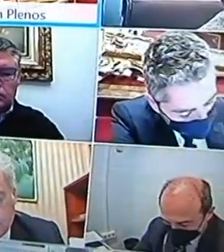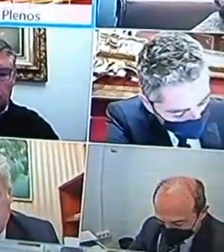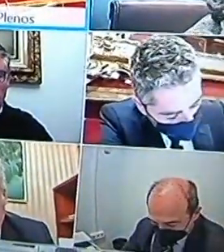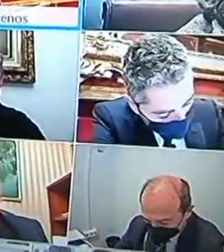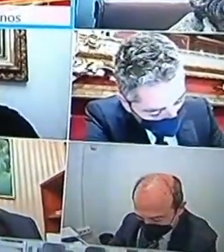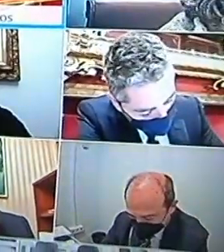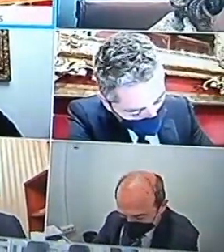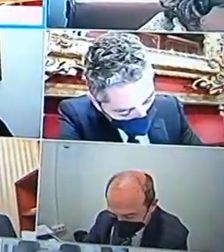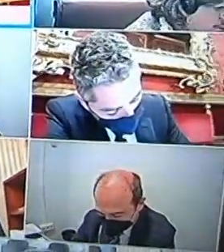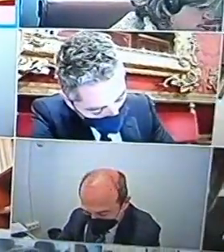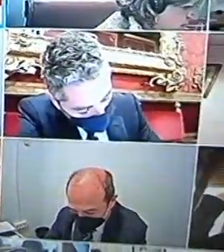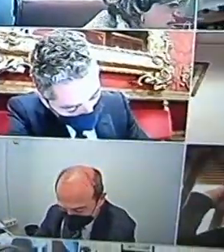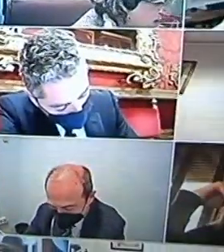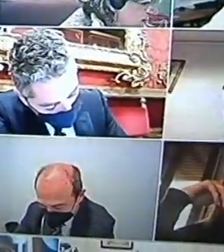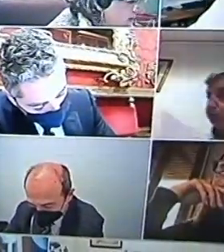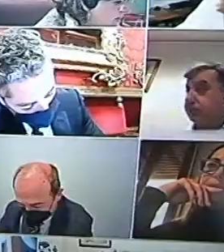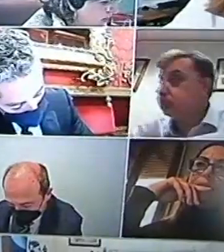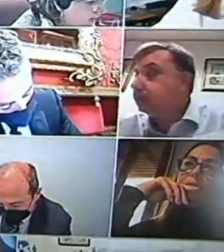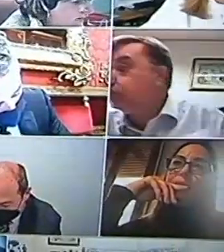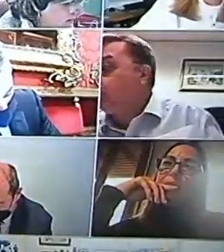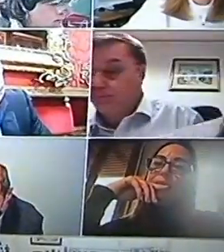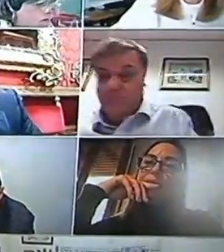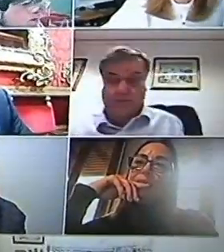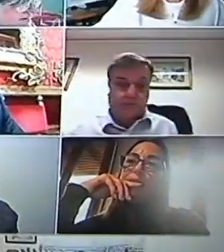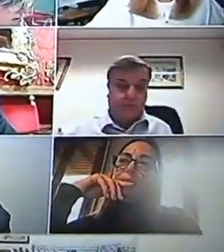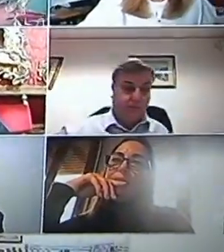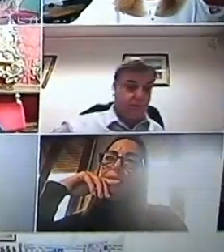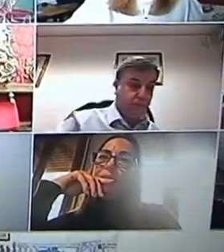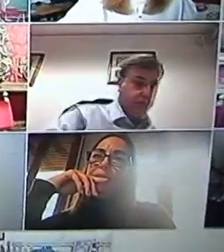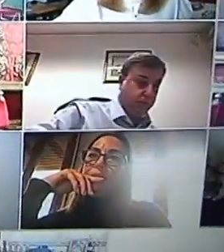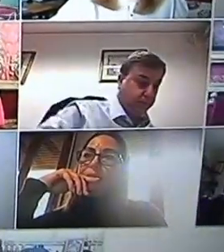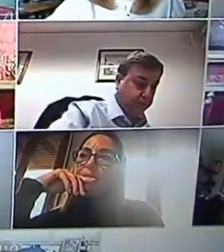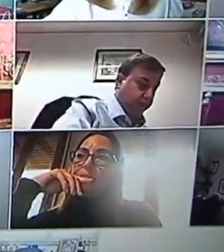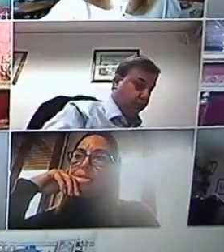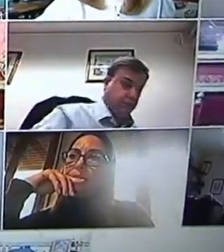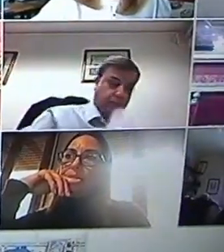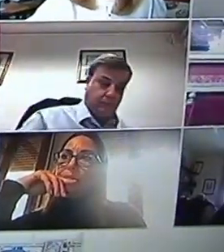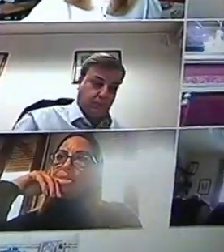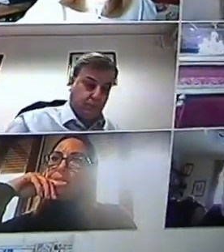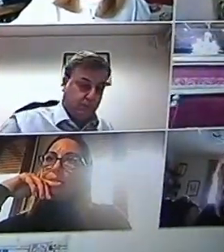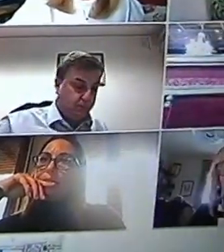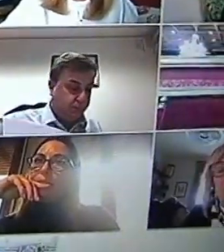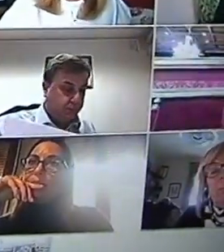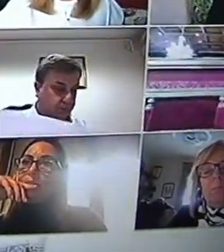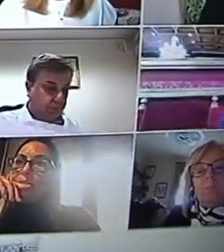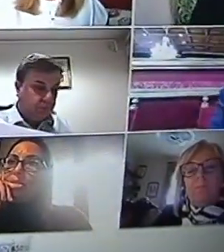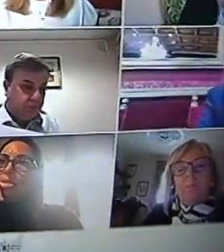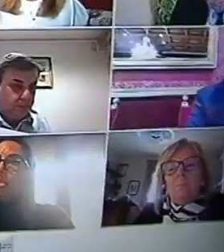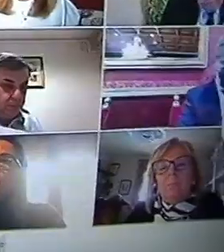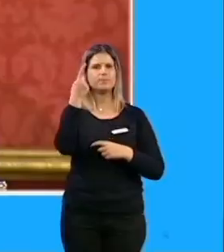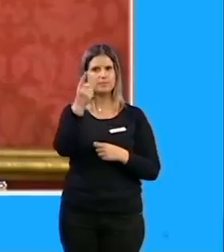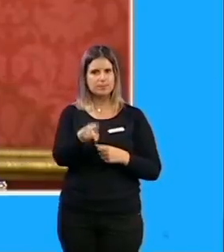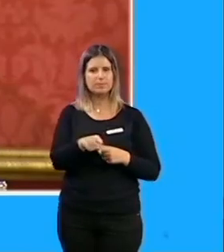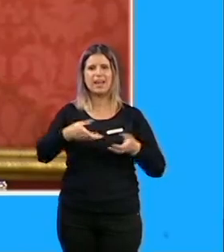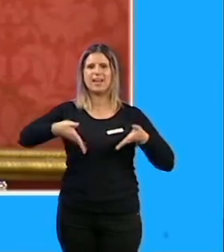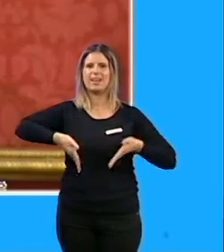bici que hay en las aceras desaparecerán para transformarse en un espacio para aquellos que quieran realizar ejercicio por la calle. Que vamos a suprimir